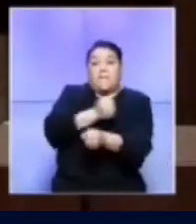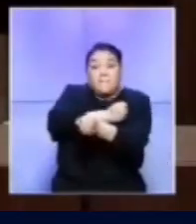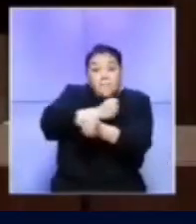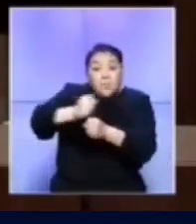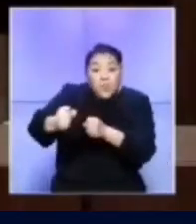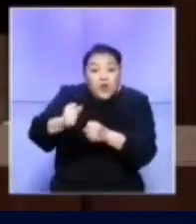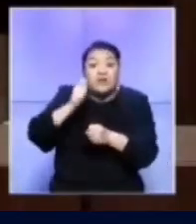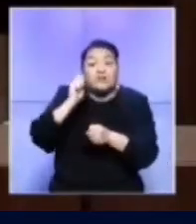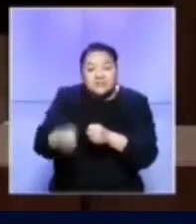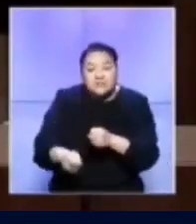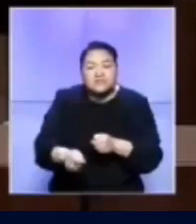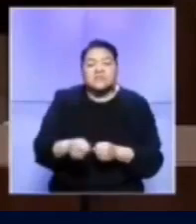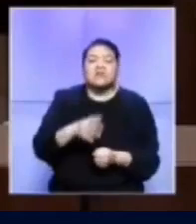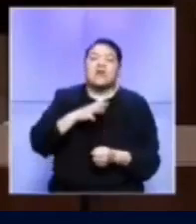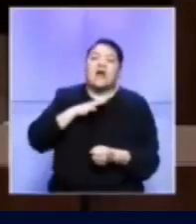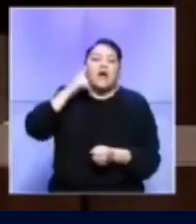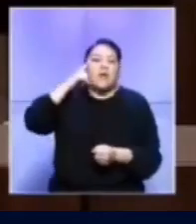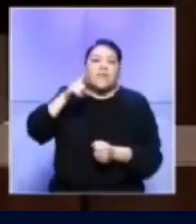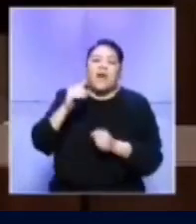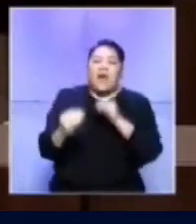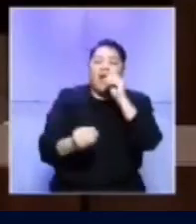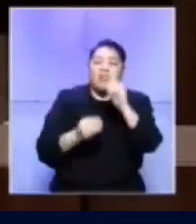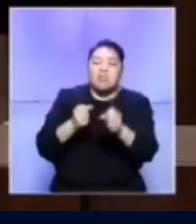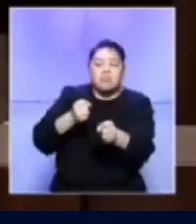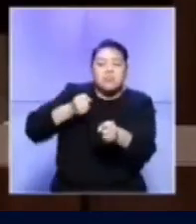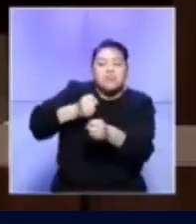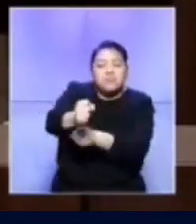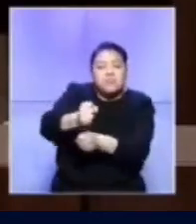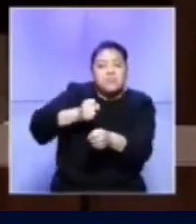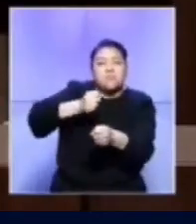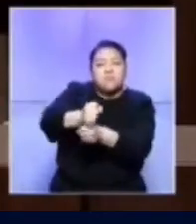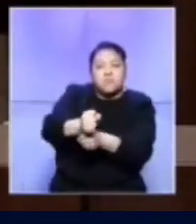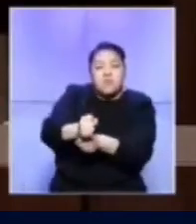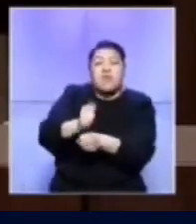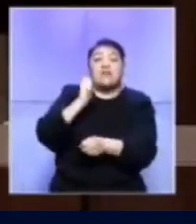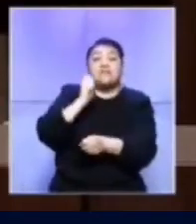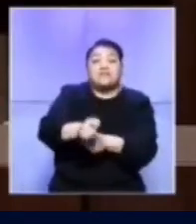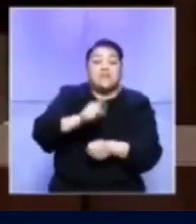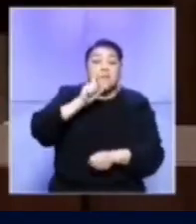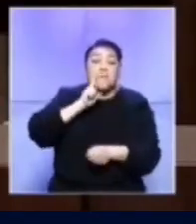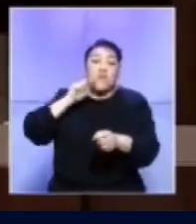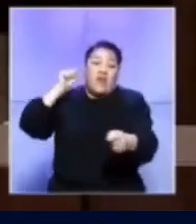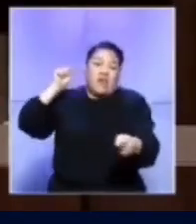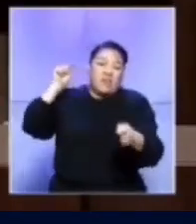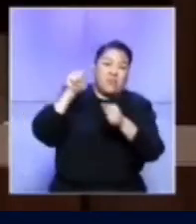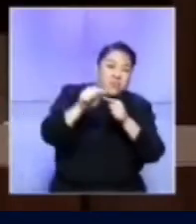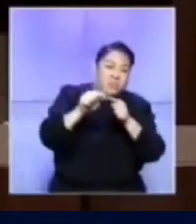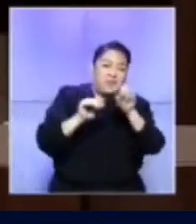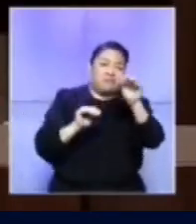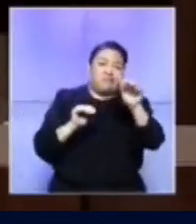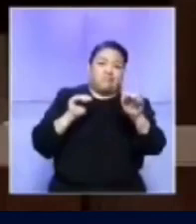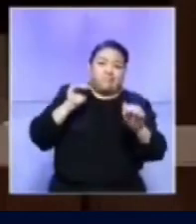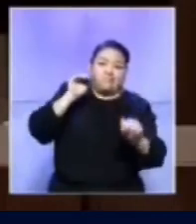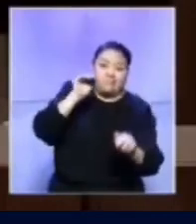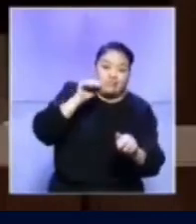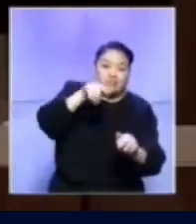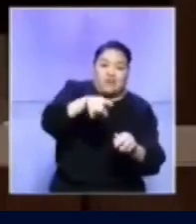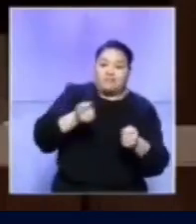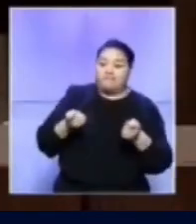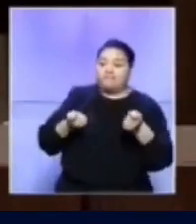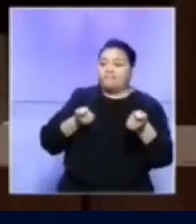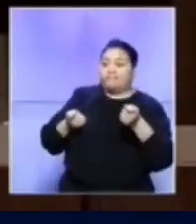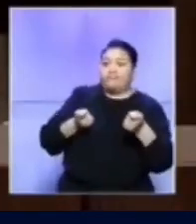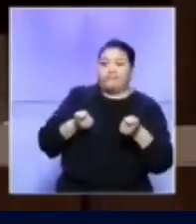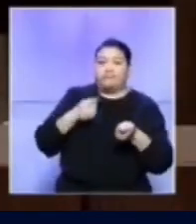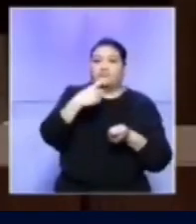como instrumento de discusión política afecta gravemente al ejercicio de los